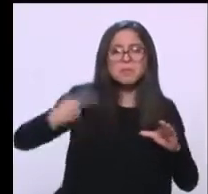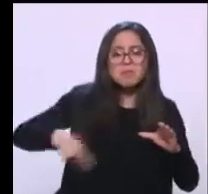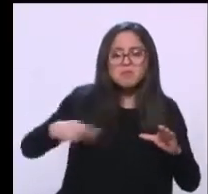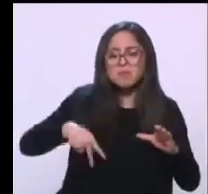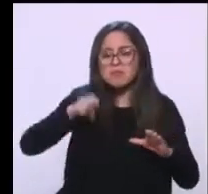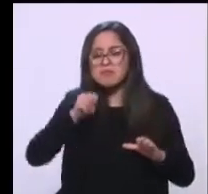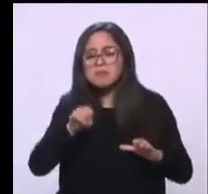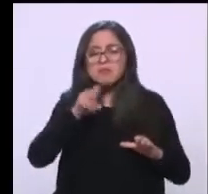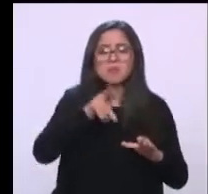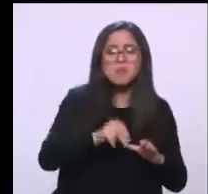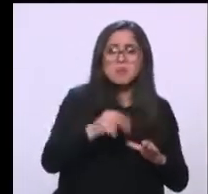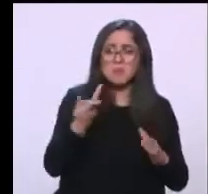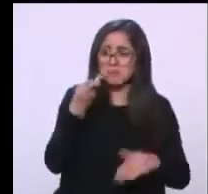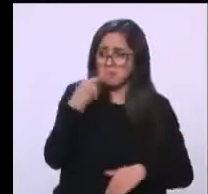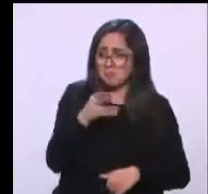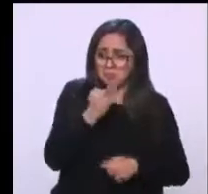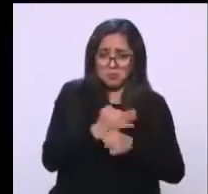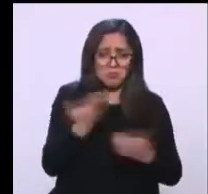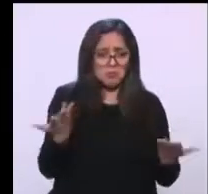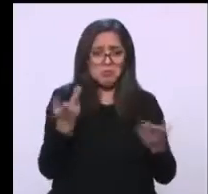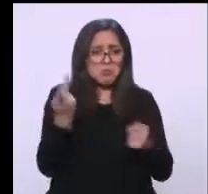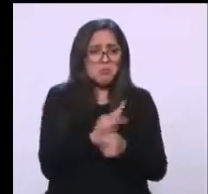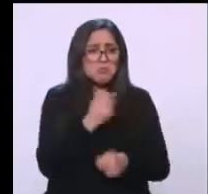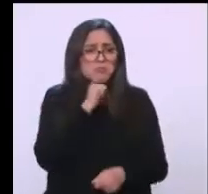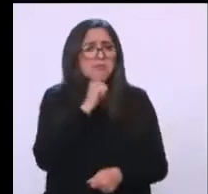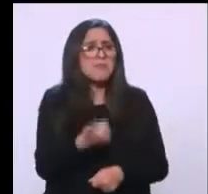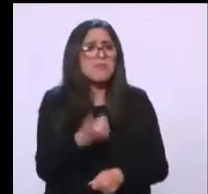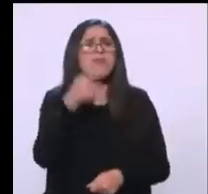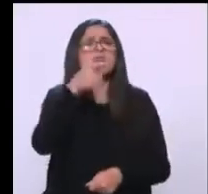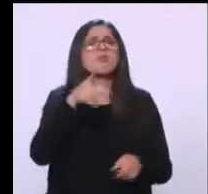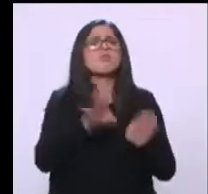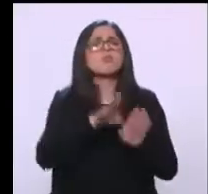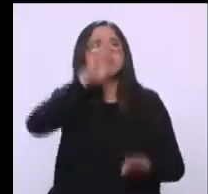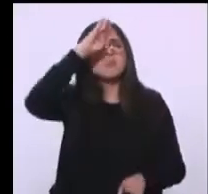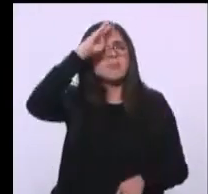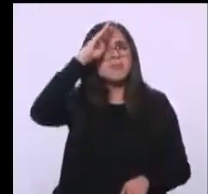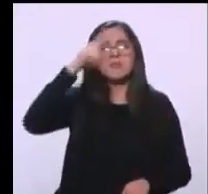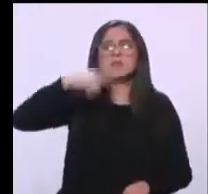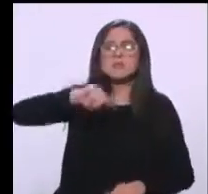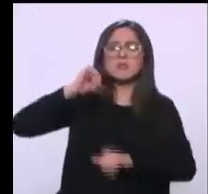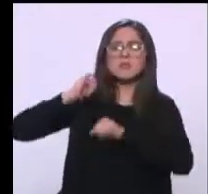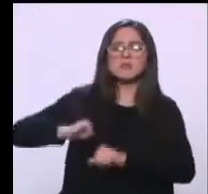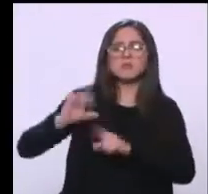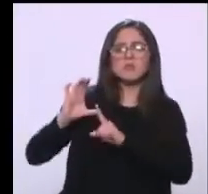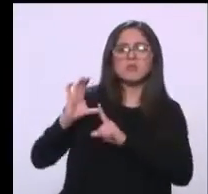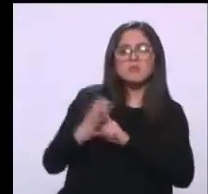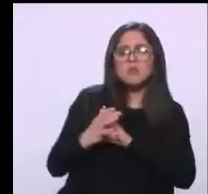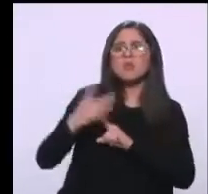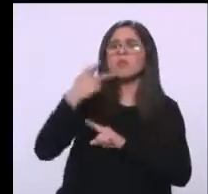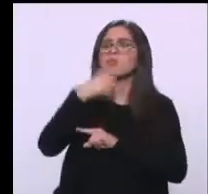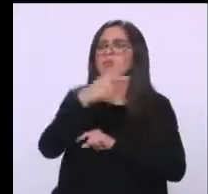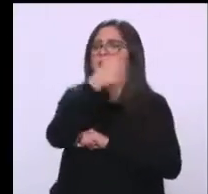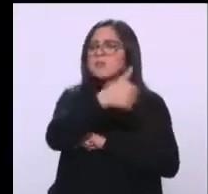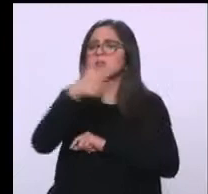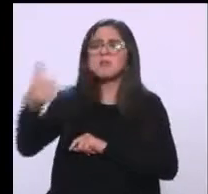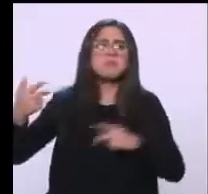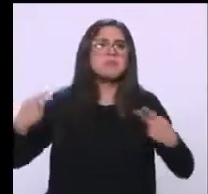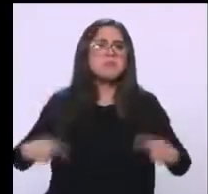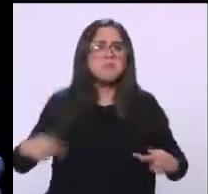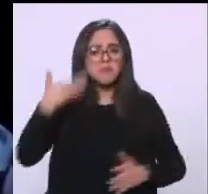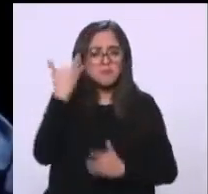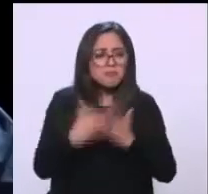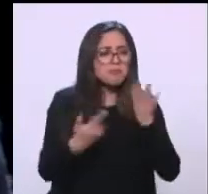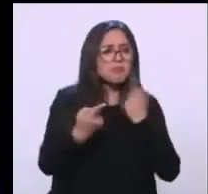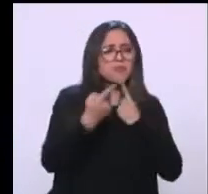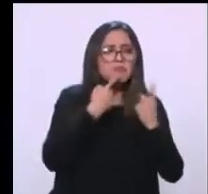está sucediendo. ¿Cómo ves tú la postura de la comisión y la postura de estas personas que no entablan diálogo